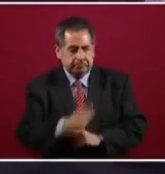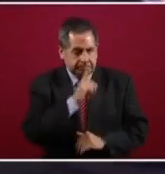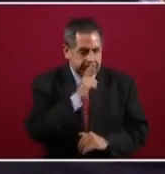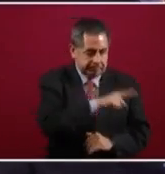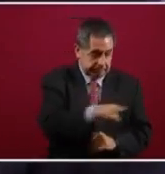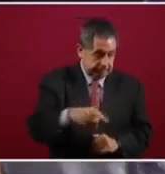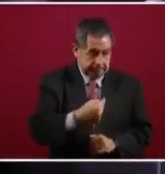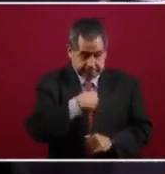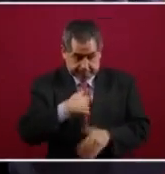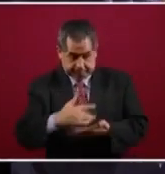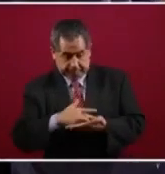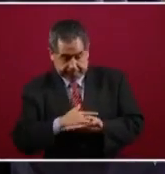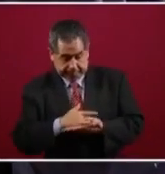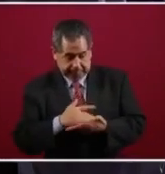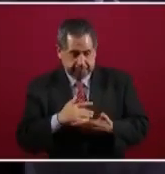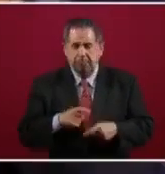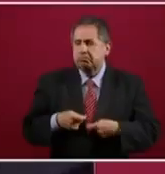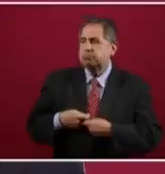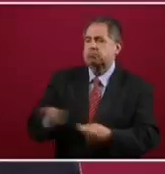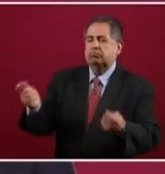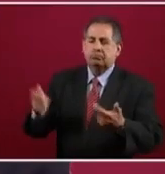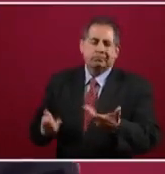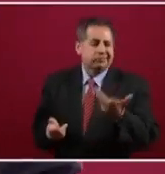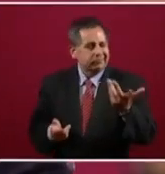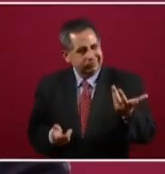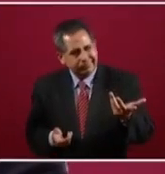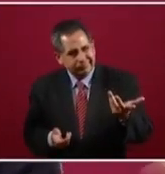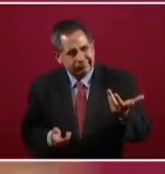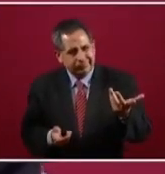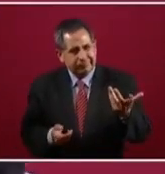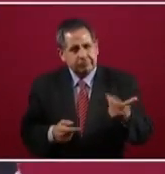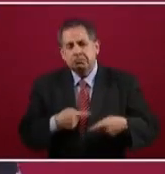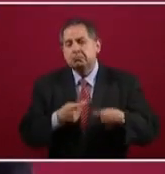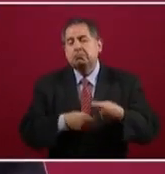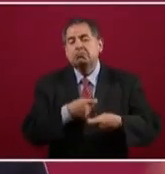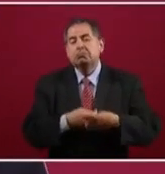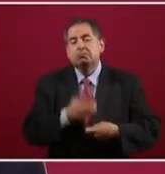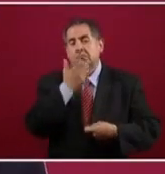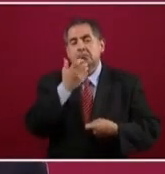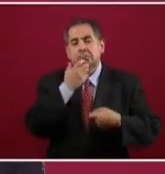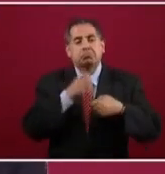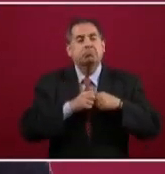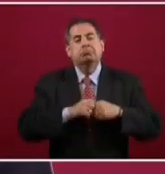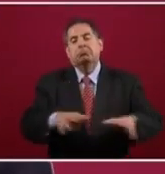Y luego, pues ya se generalizó, se